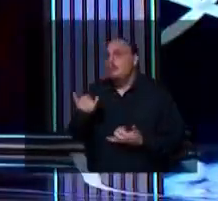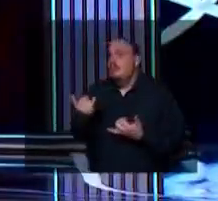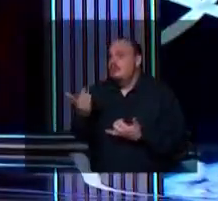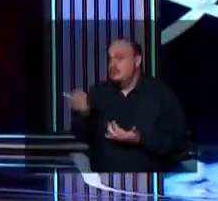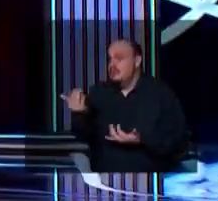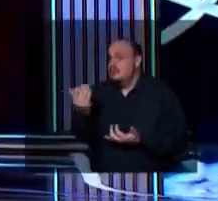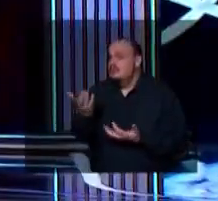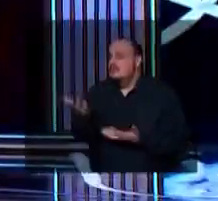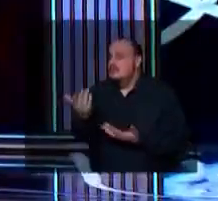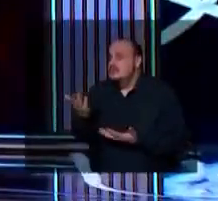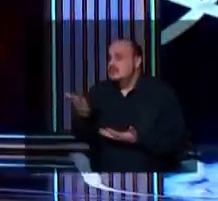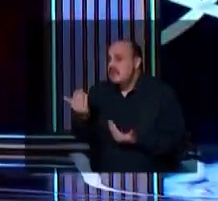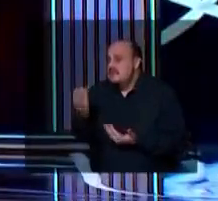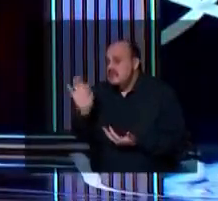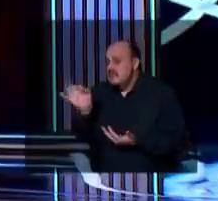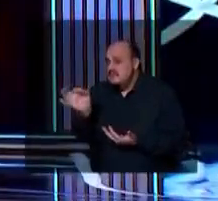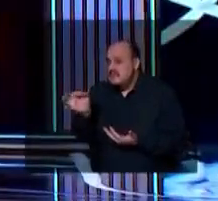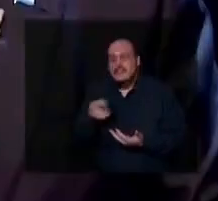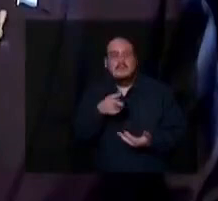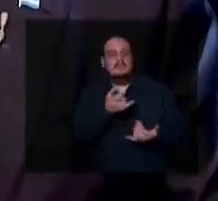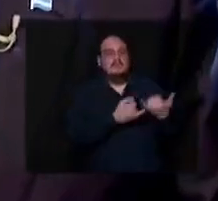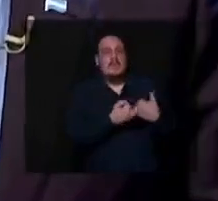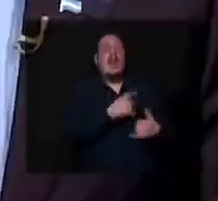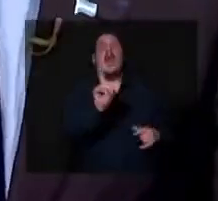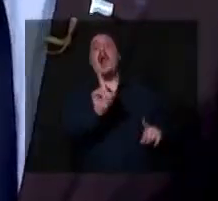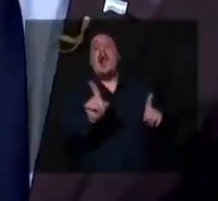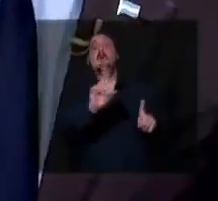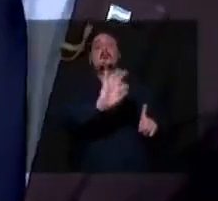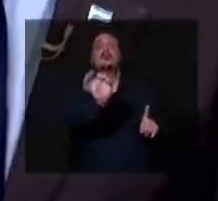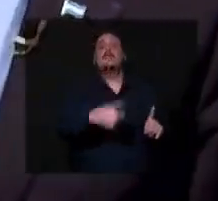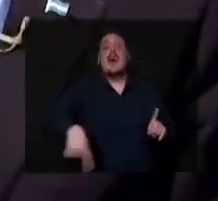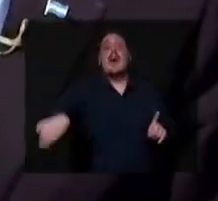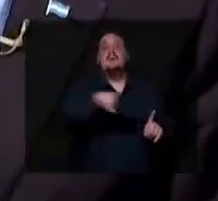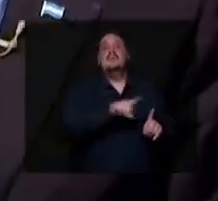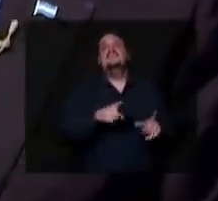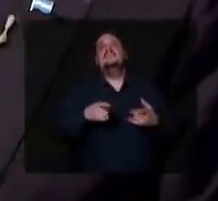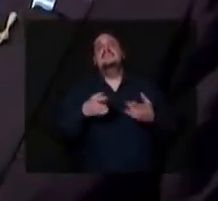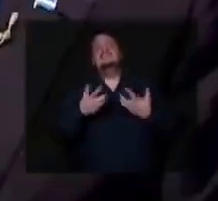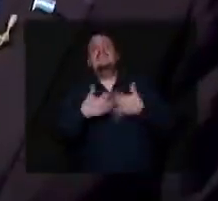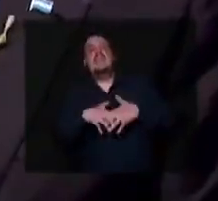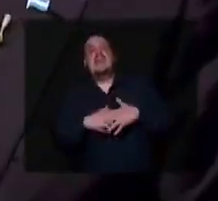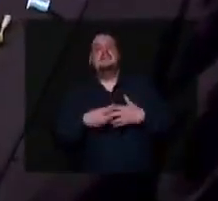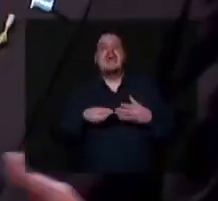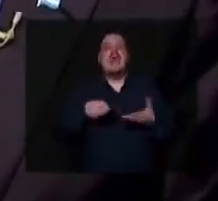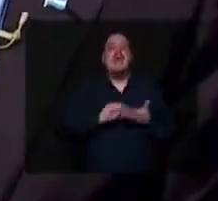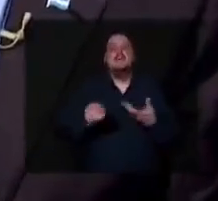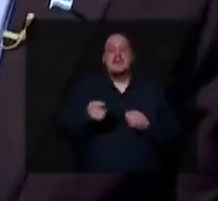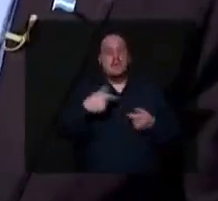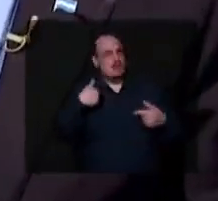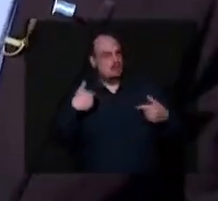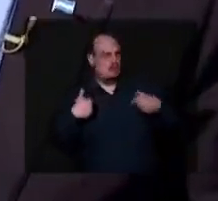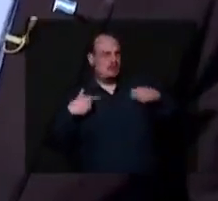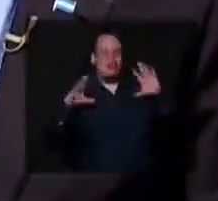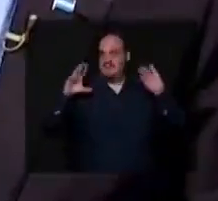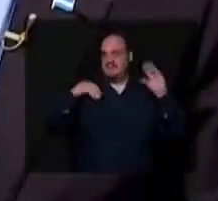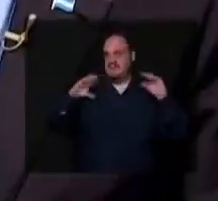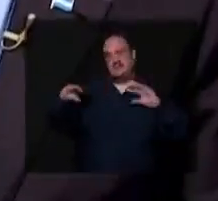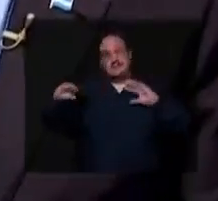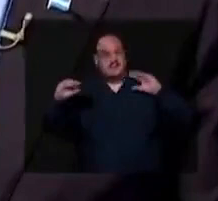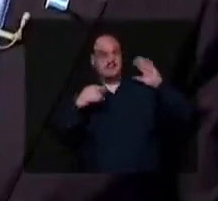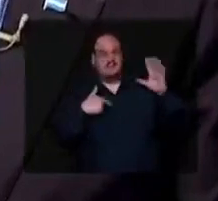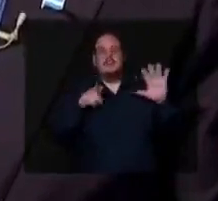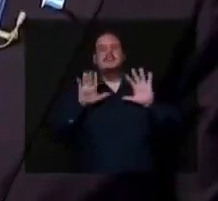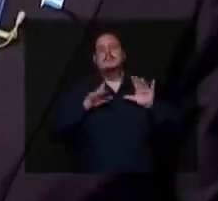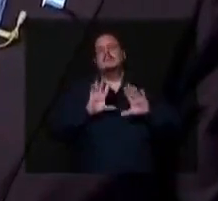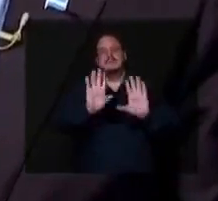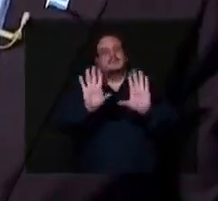República la democracia con propuestas que son inviables que son Realmente una locura Cuando digo locura y odio